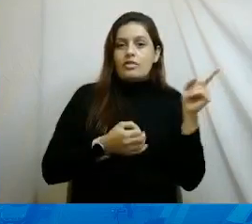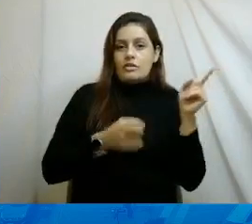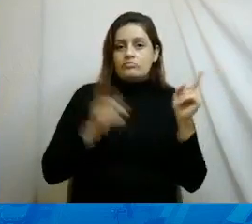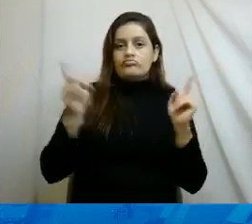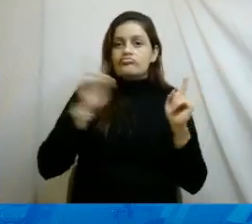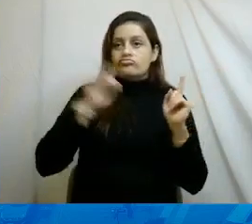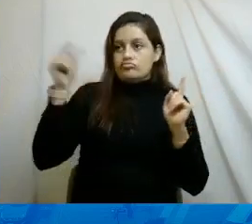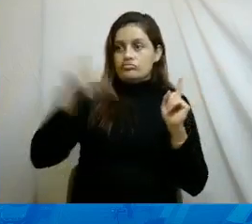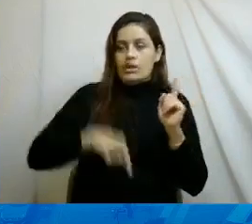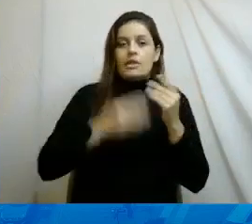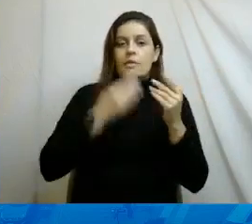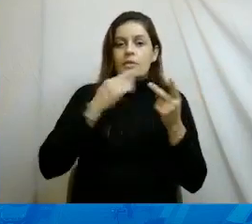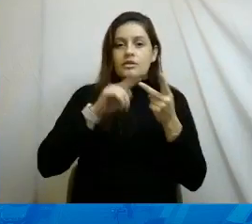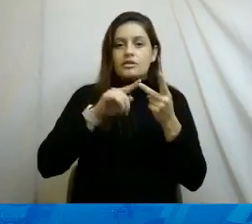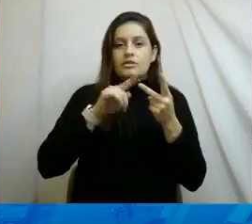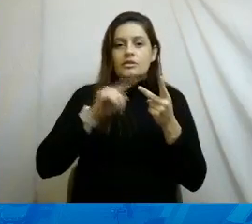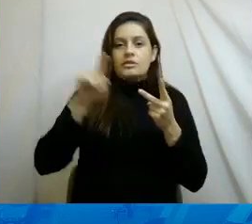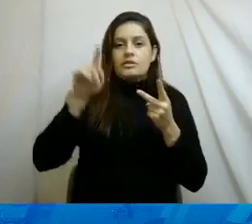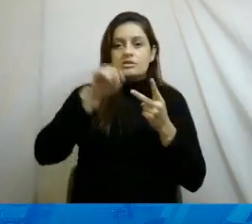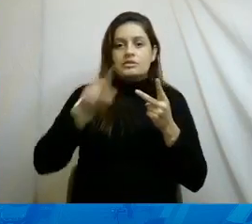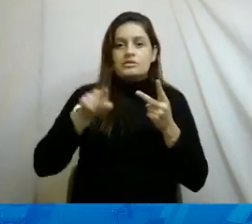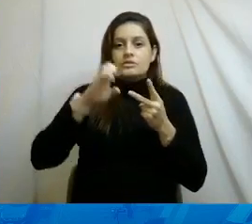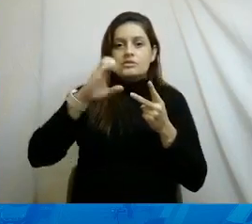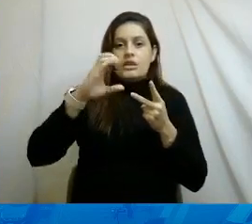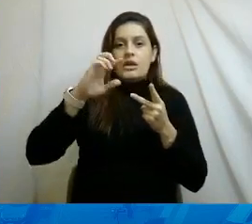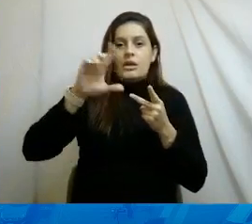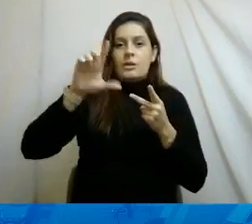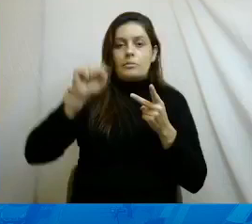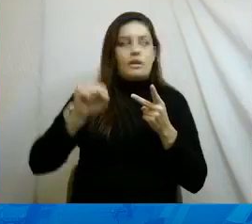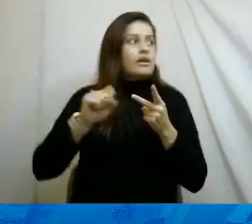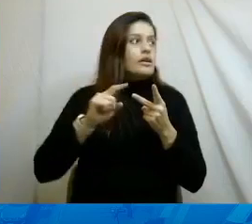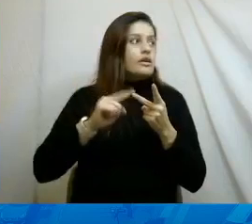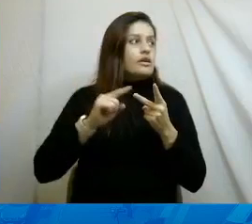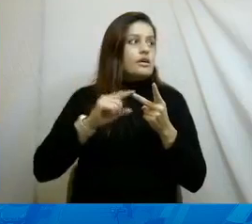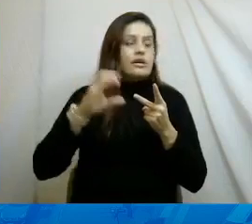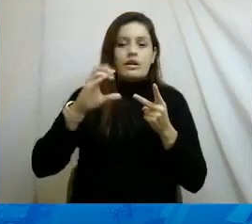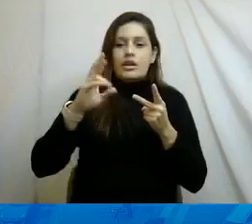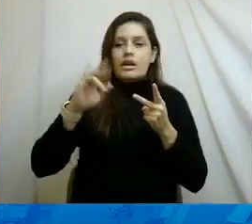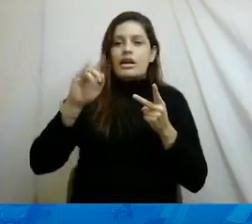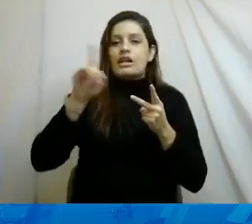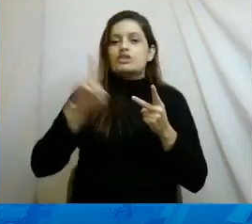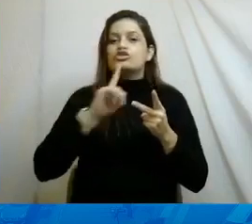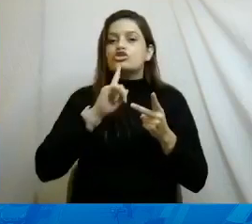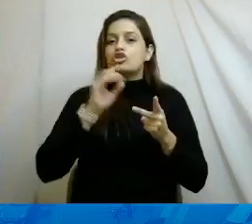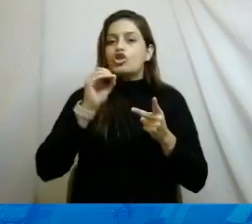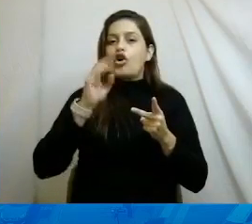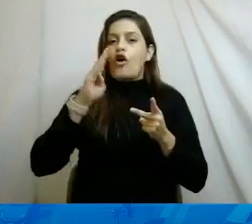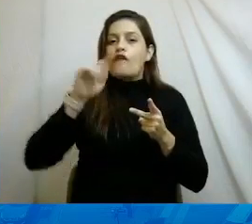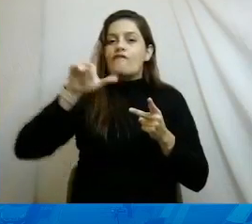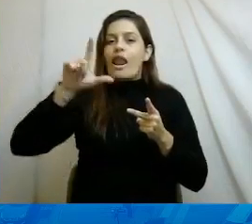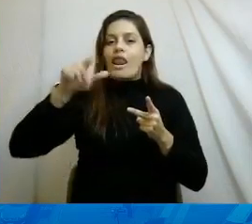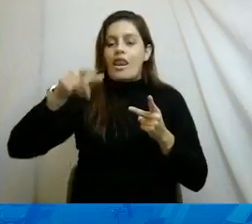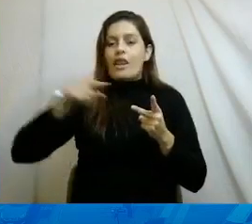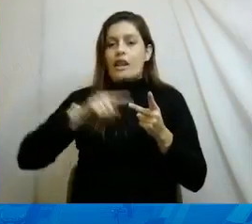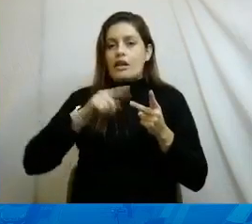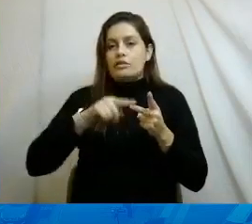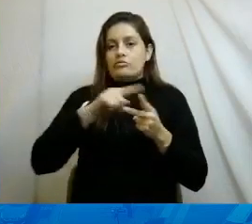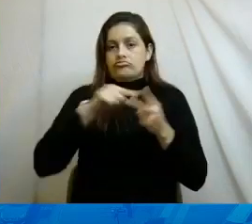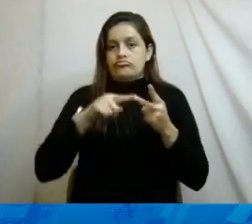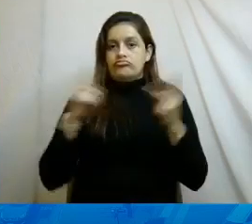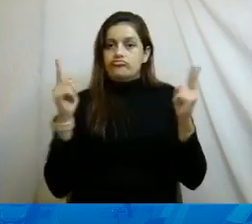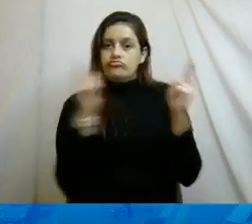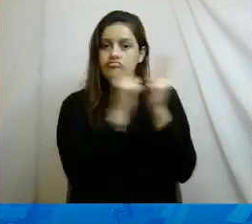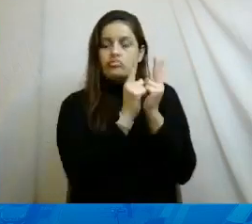de SECPLA, Cristóbal Mira, que estamos desarrollando también este proyecto, ya, para que